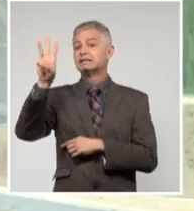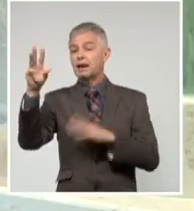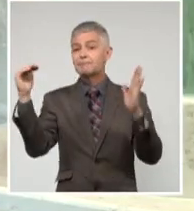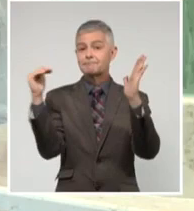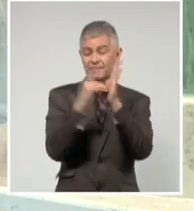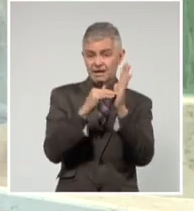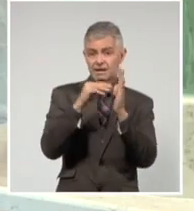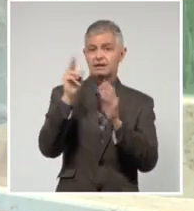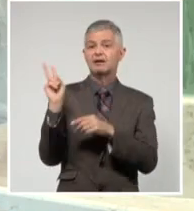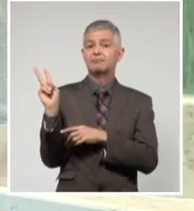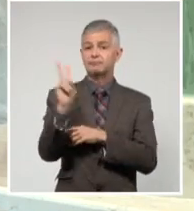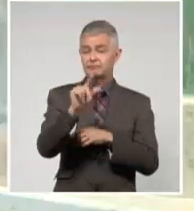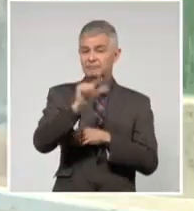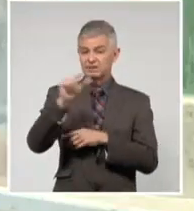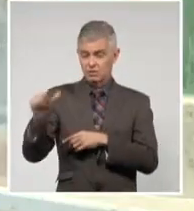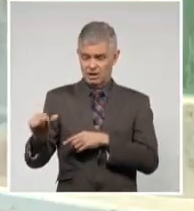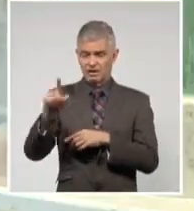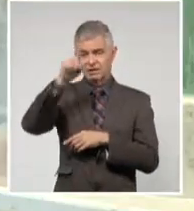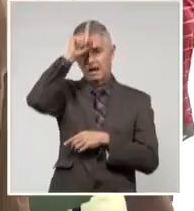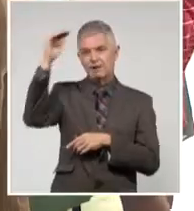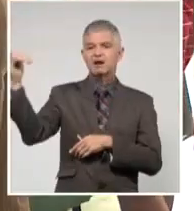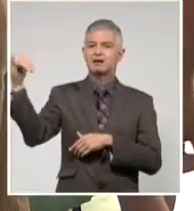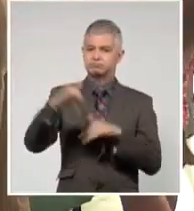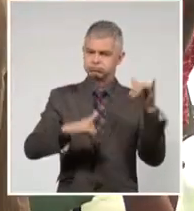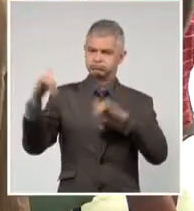teutona, cifra que ambas naciones aspiran a superar